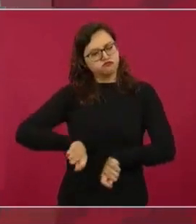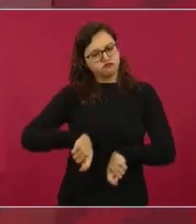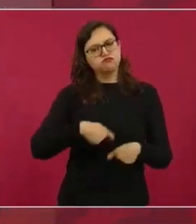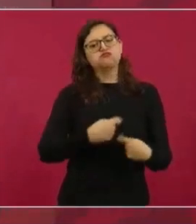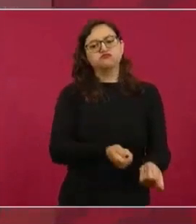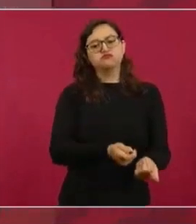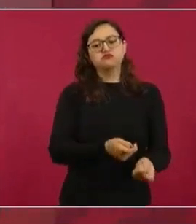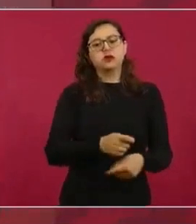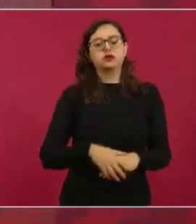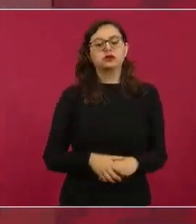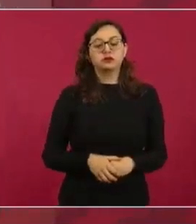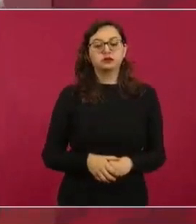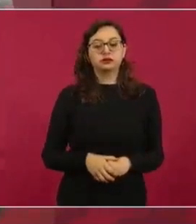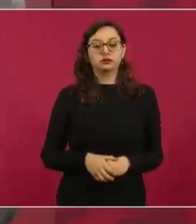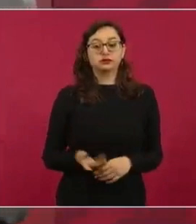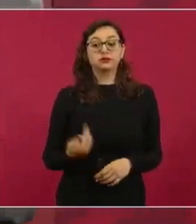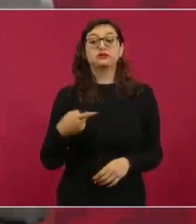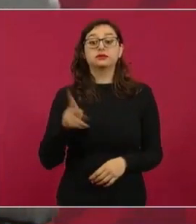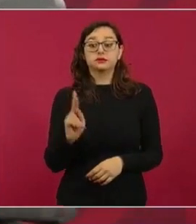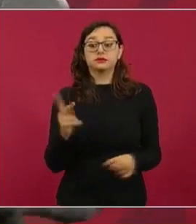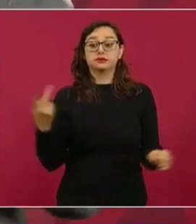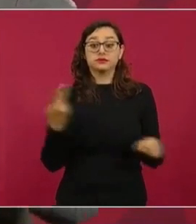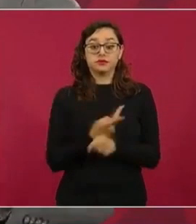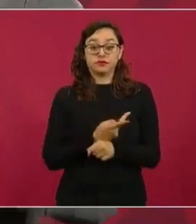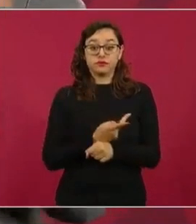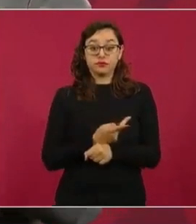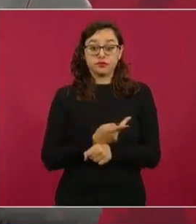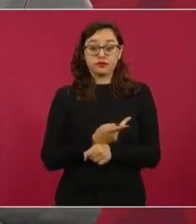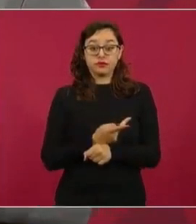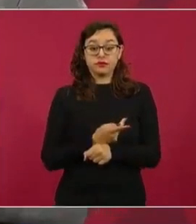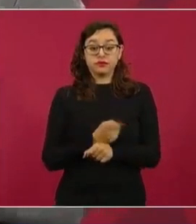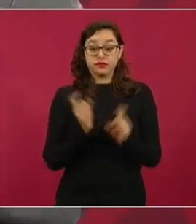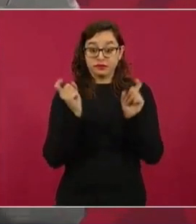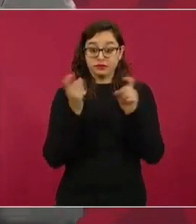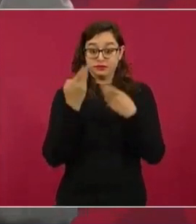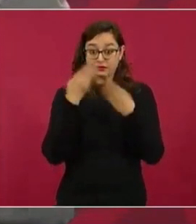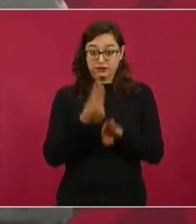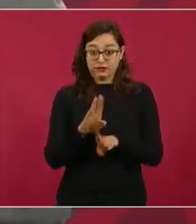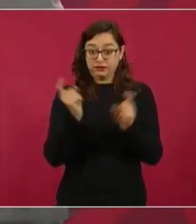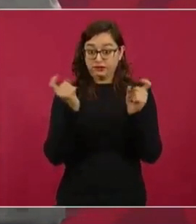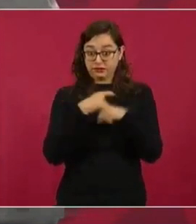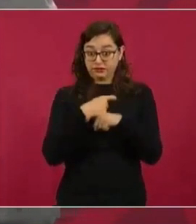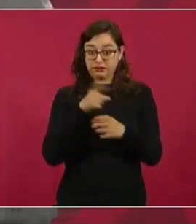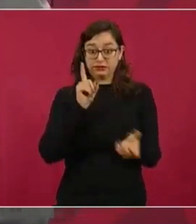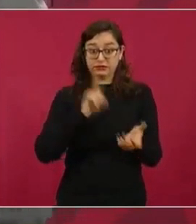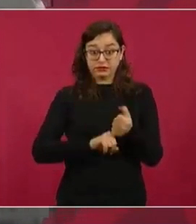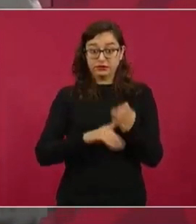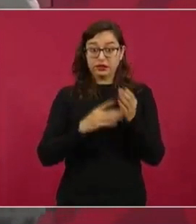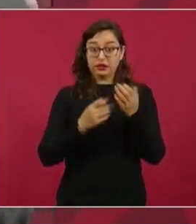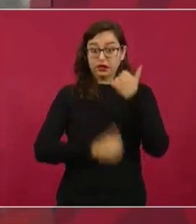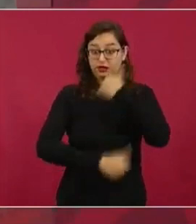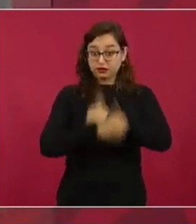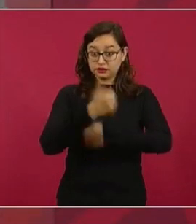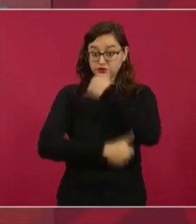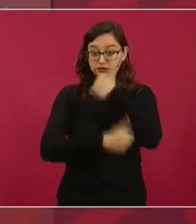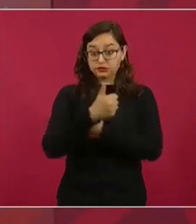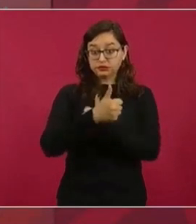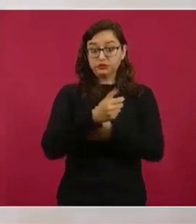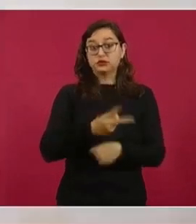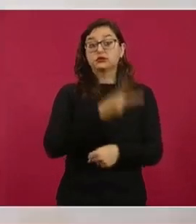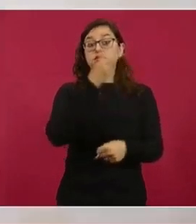Pero cuando convocan a la licitación de Banamex, el que quede en